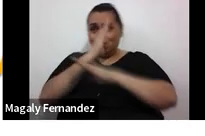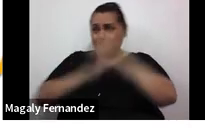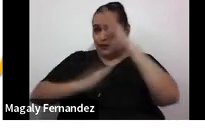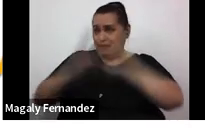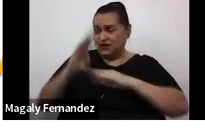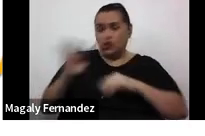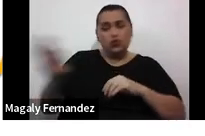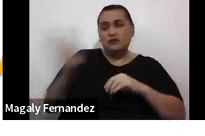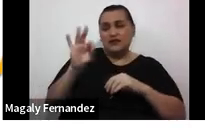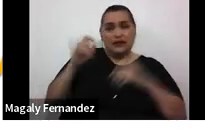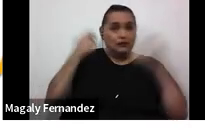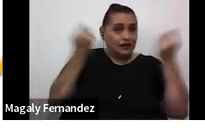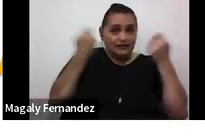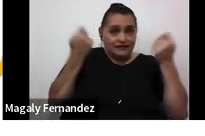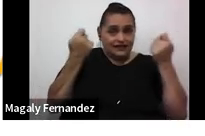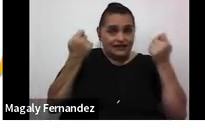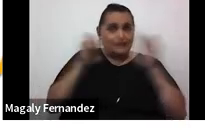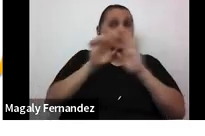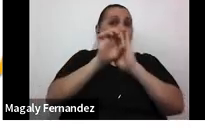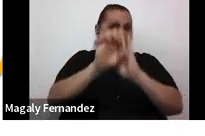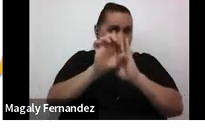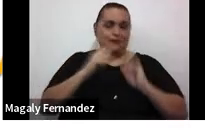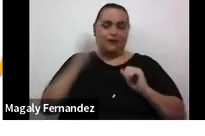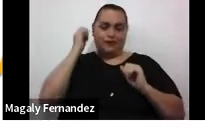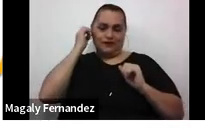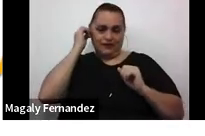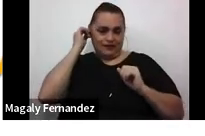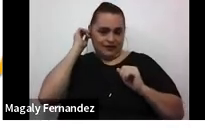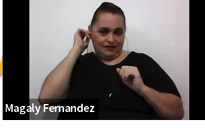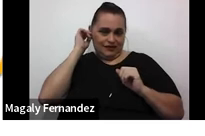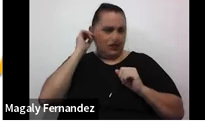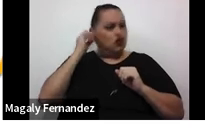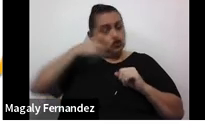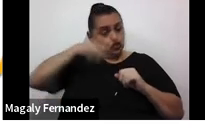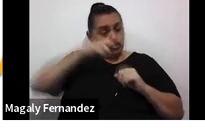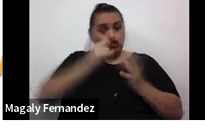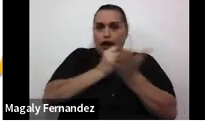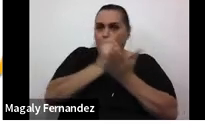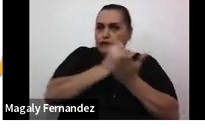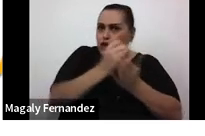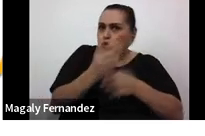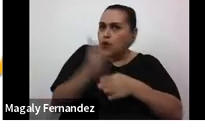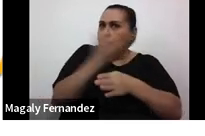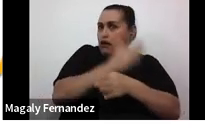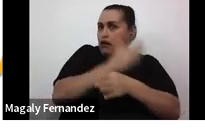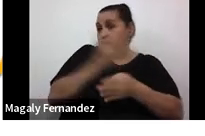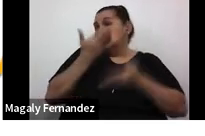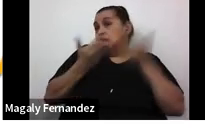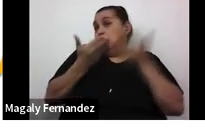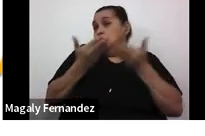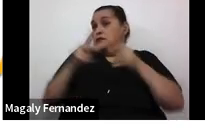que no invitamos a las fiestas por ejemplo incluso averigüemos porque qué sé yo si si resulta que la persona